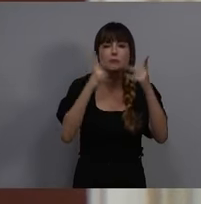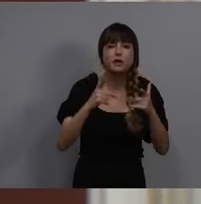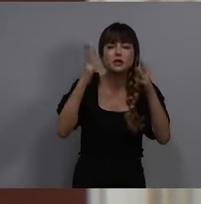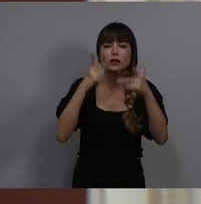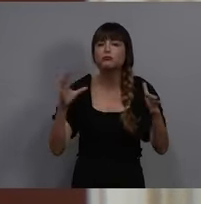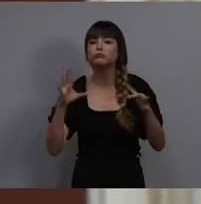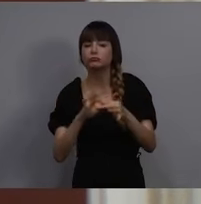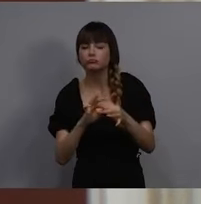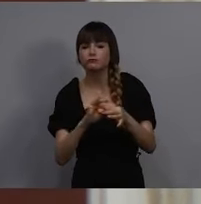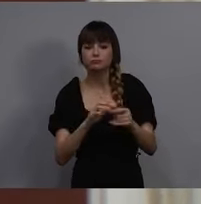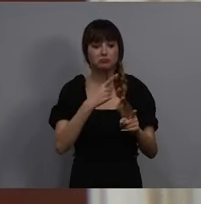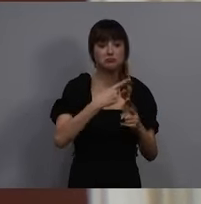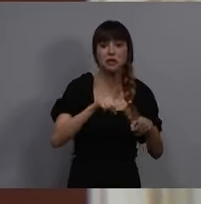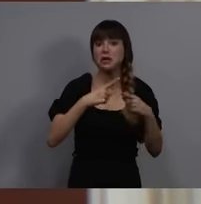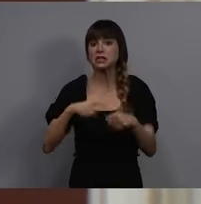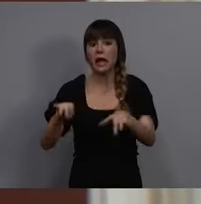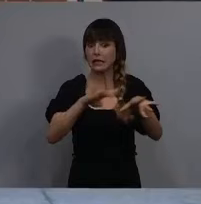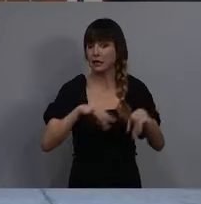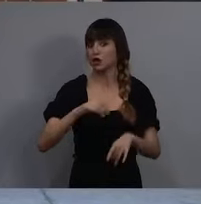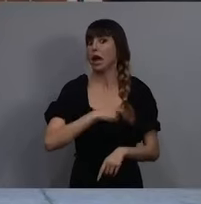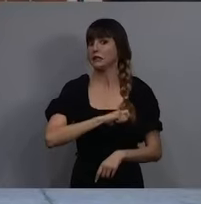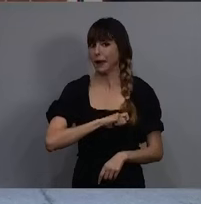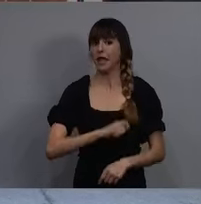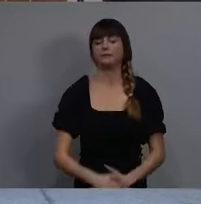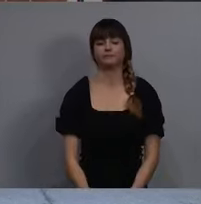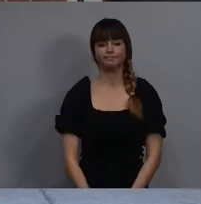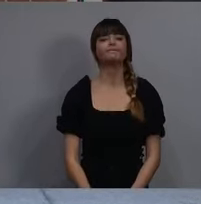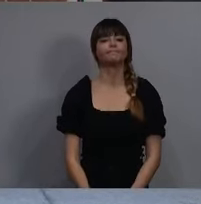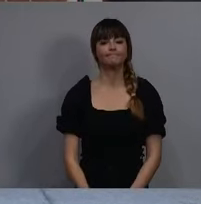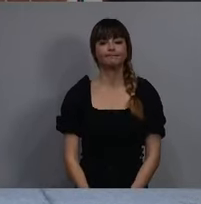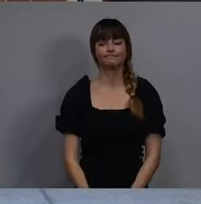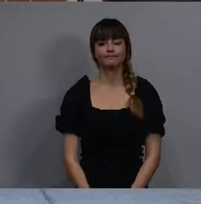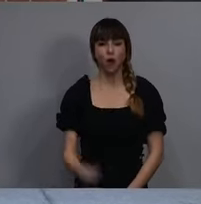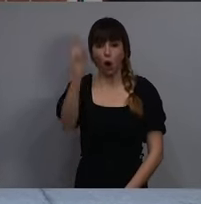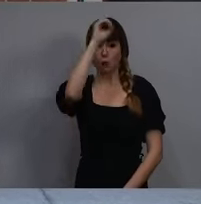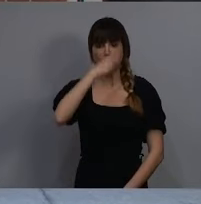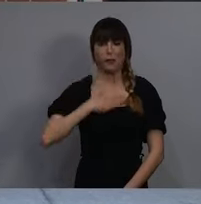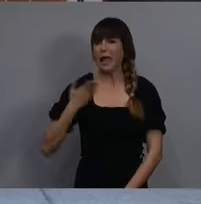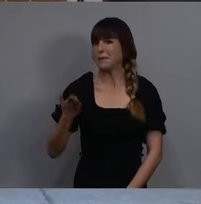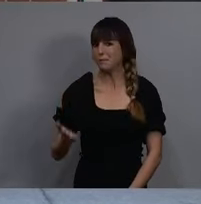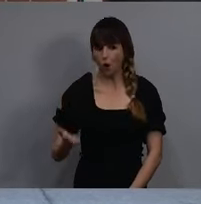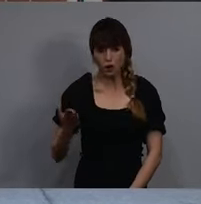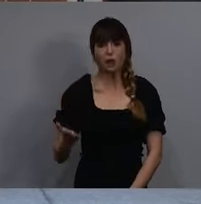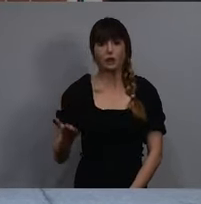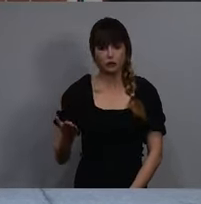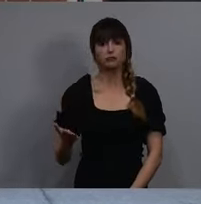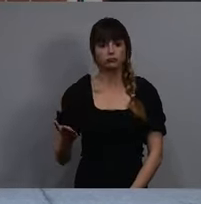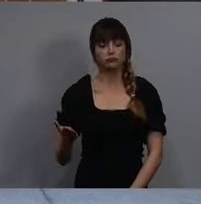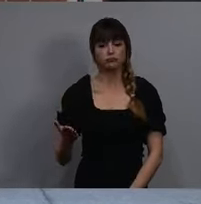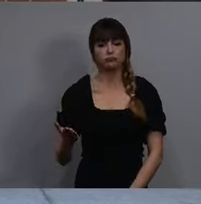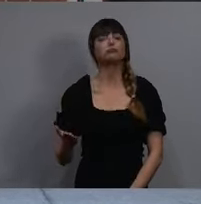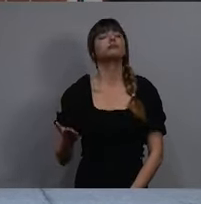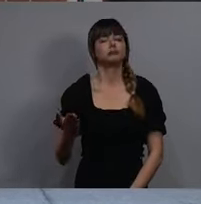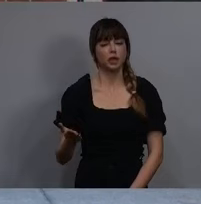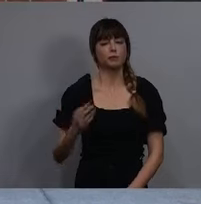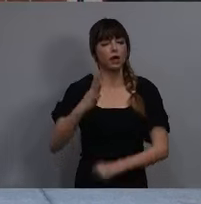y también de la diversidad territorial de nuestro país un factor a mi juicio decisivo eh que va a ser determinante